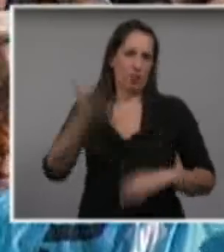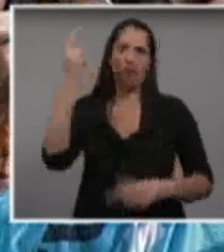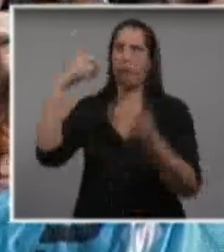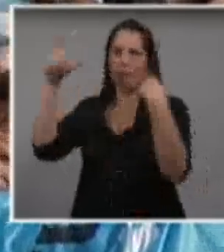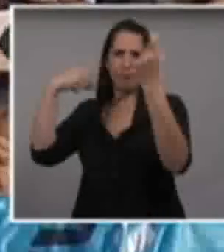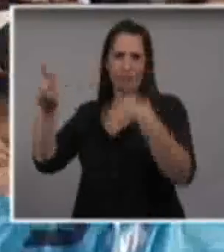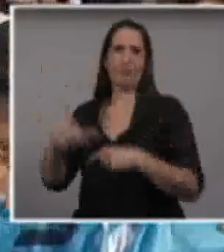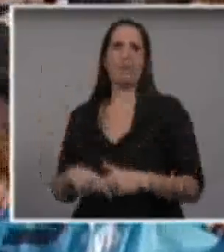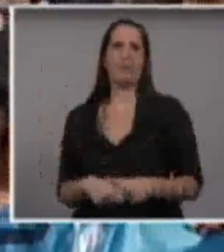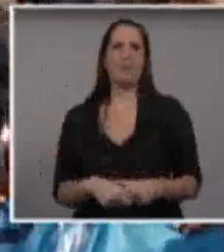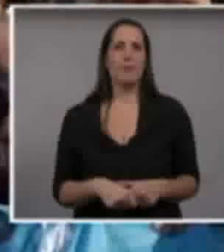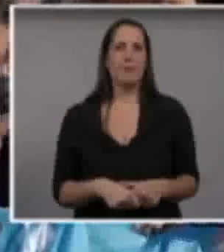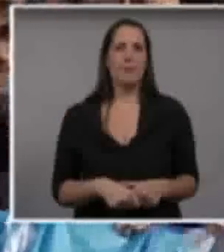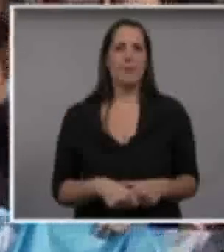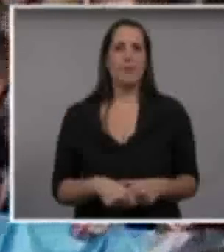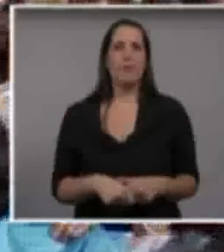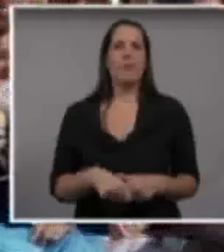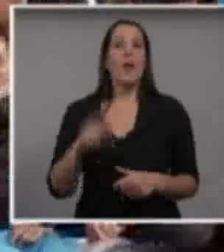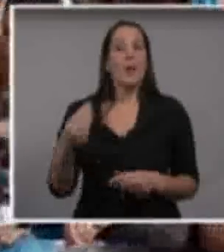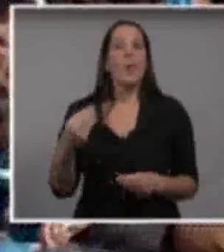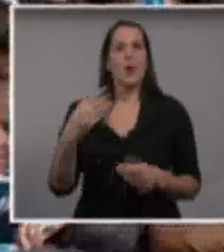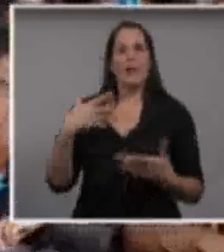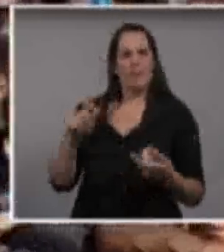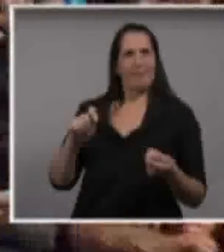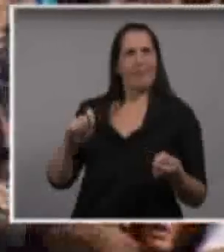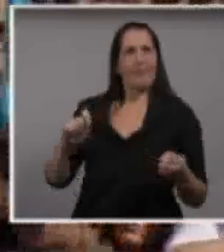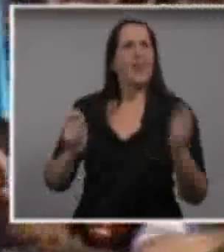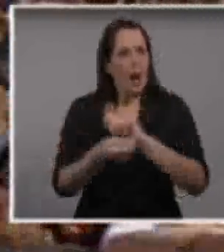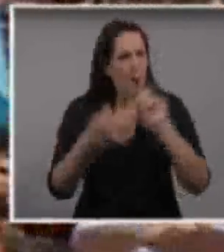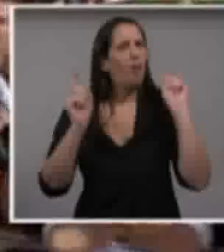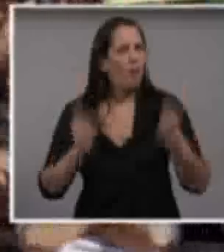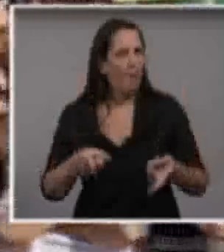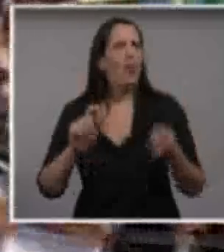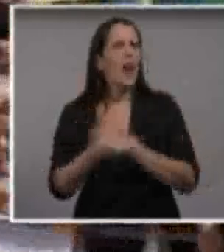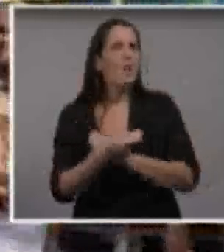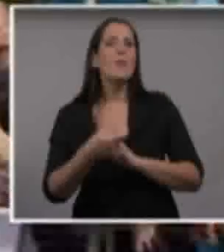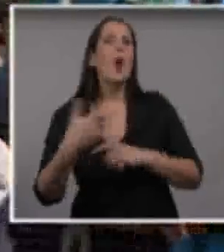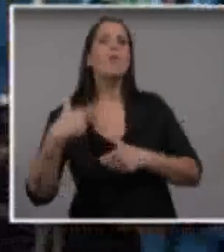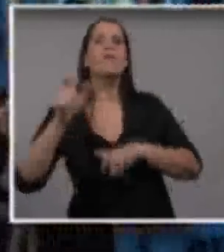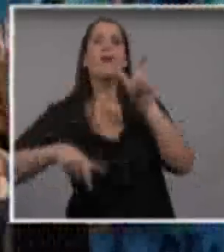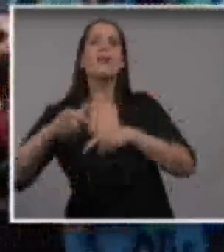exportación. Porque ha habido un cambio también en el consumidor y la